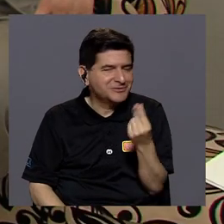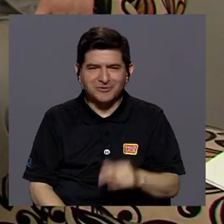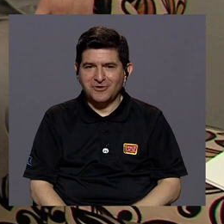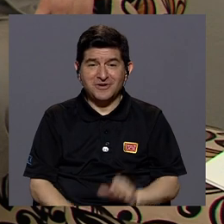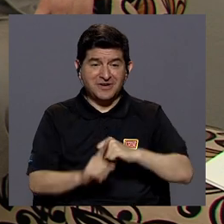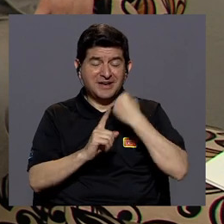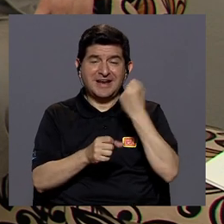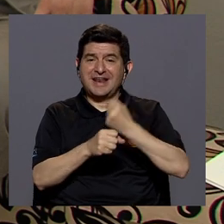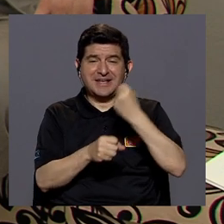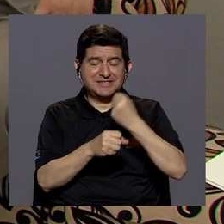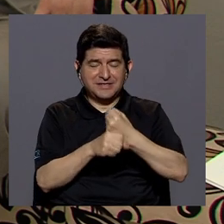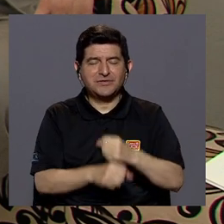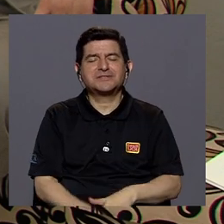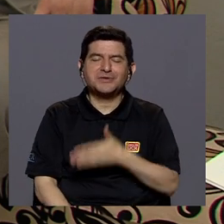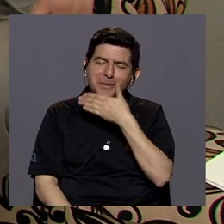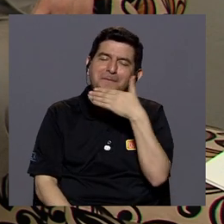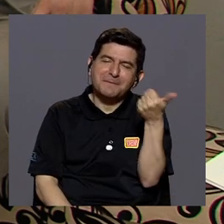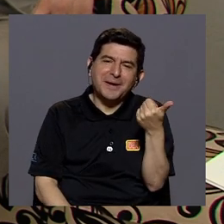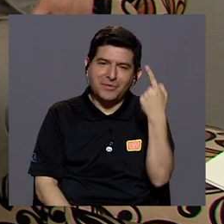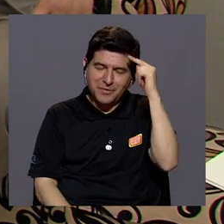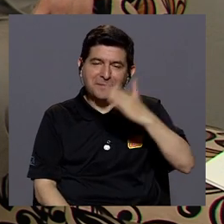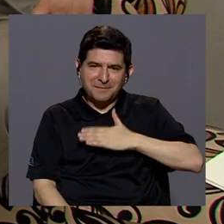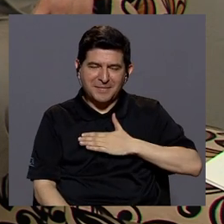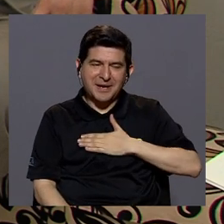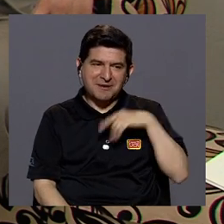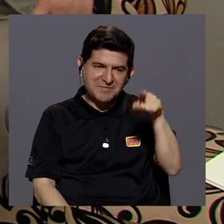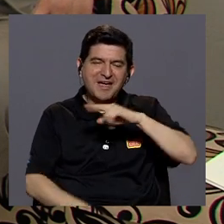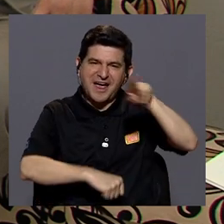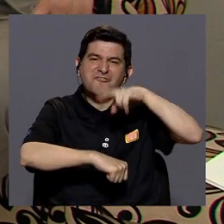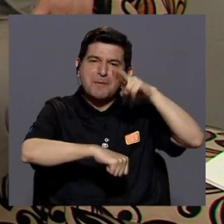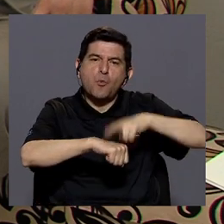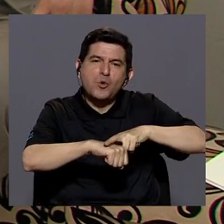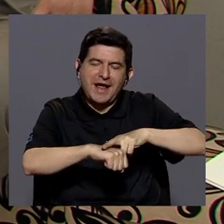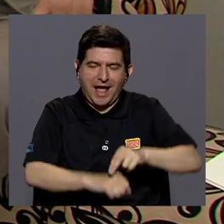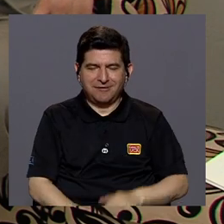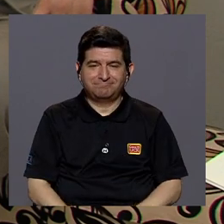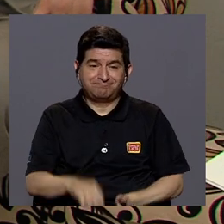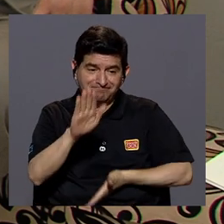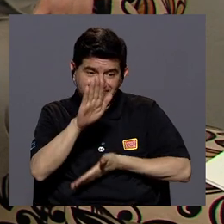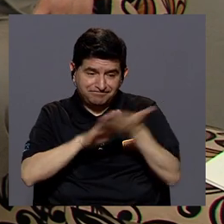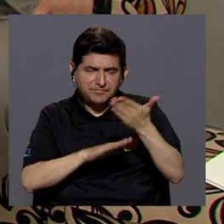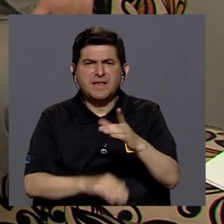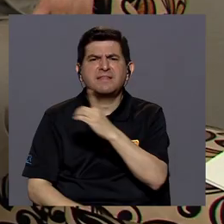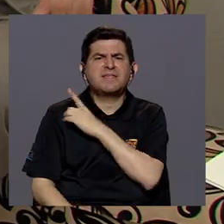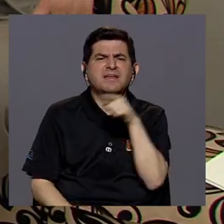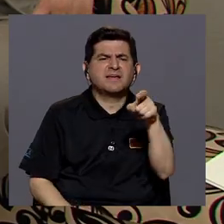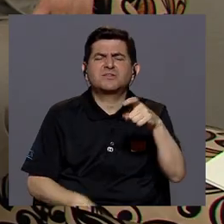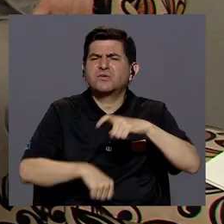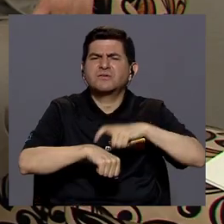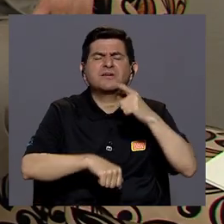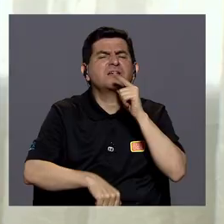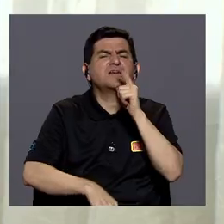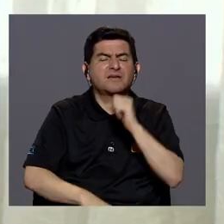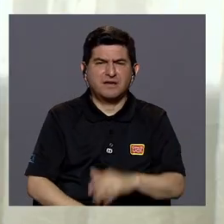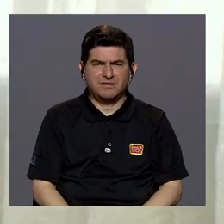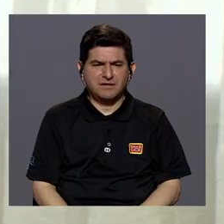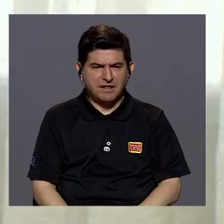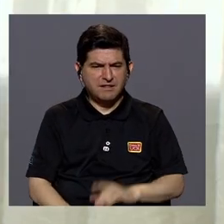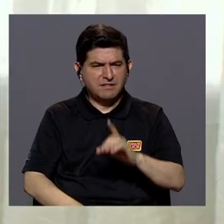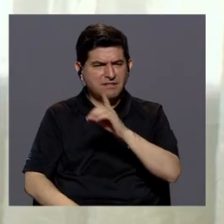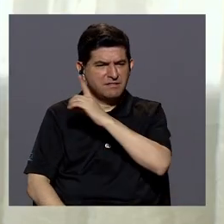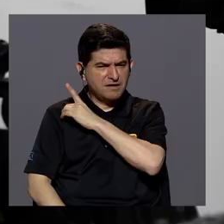condiciones de trabajo efectivamente eran mejores para mí en la República. Y me fui. ¿Quién era el director en ese momento? El director